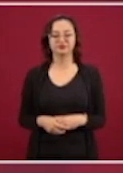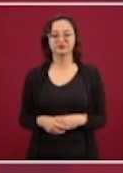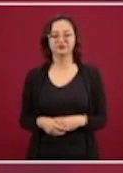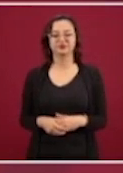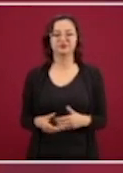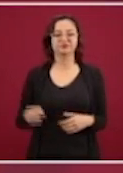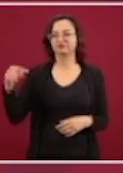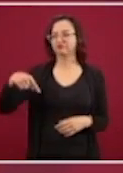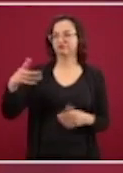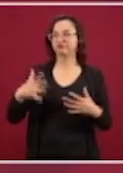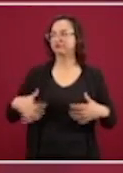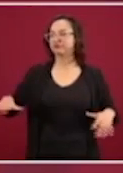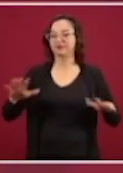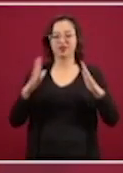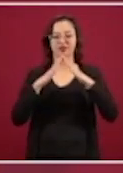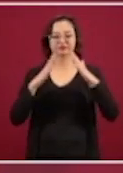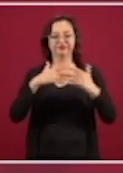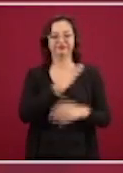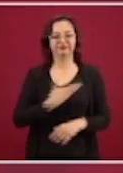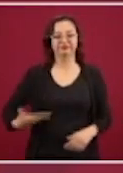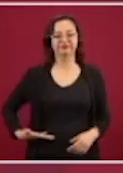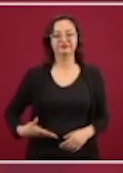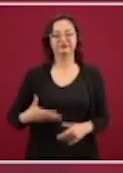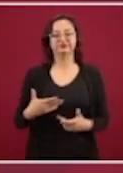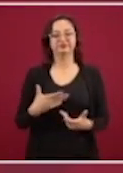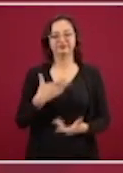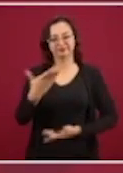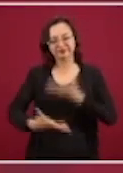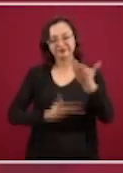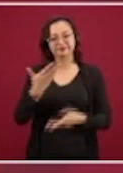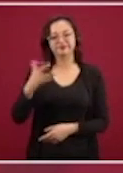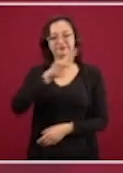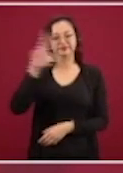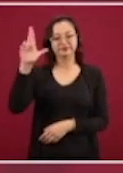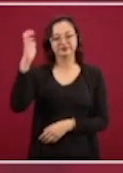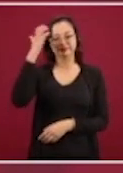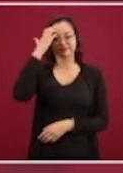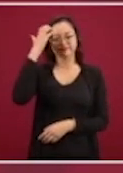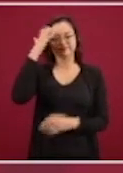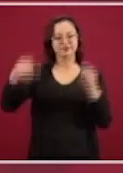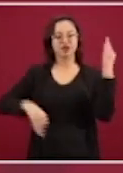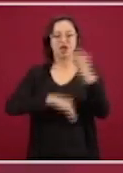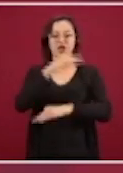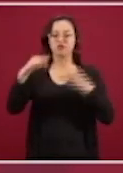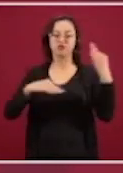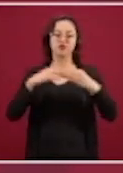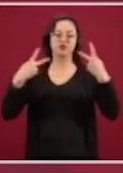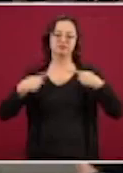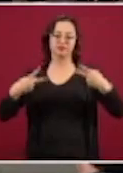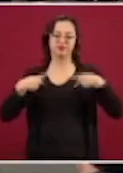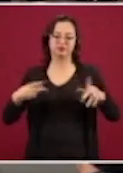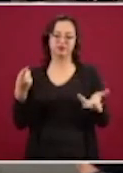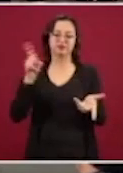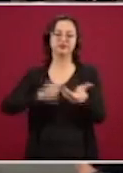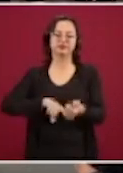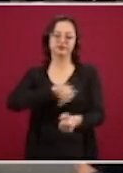Palacio Nacional un reconocimiento a todos los integrantes del sector salud,